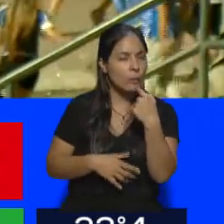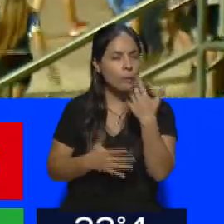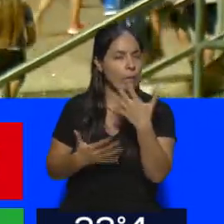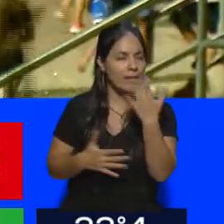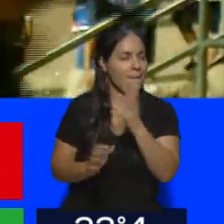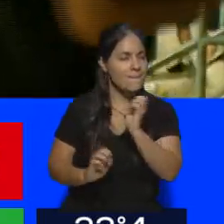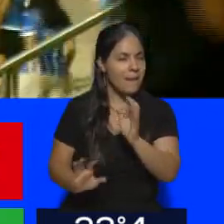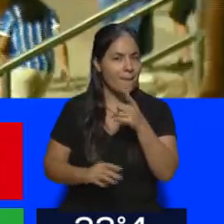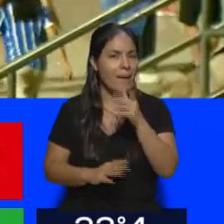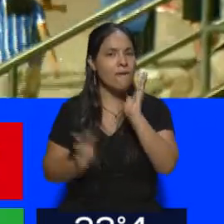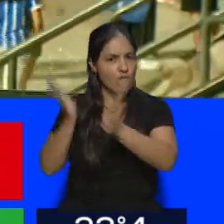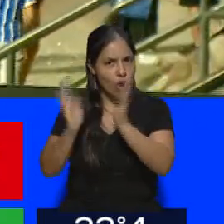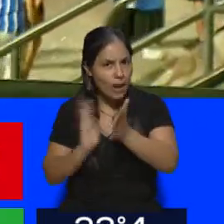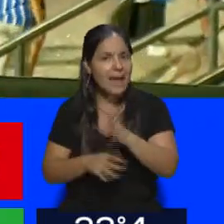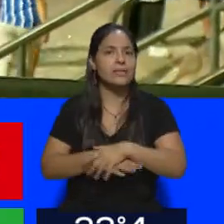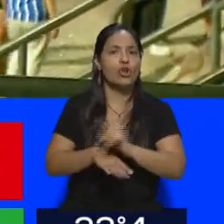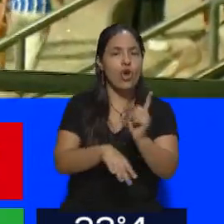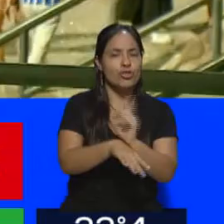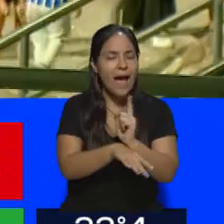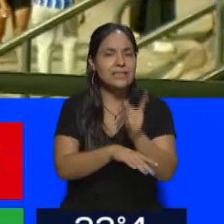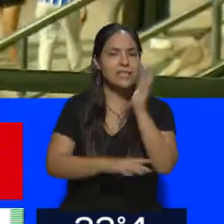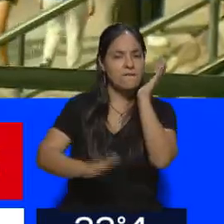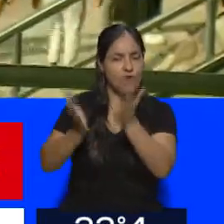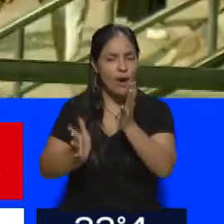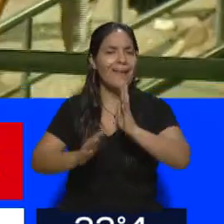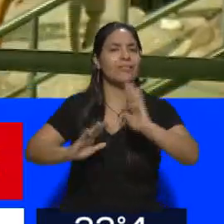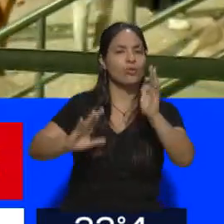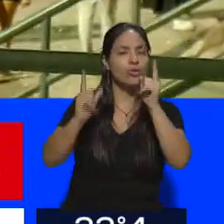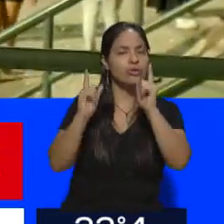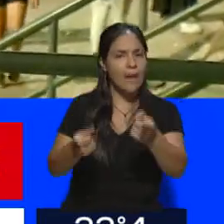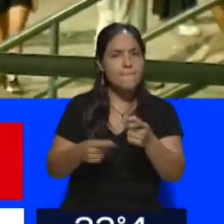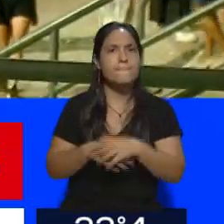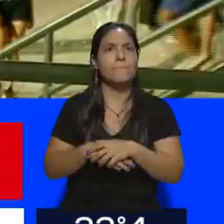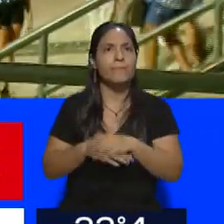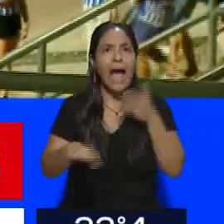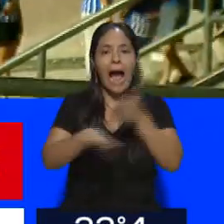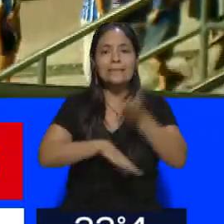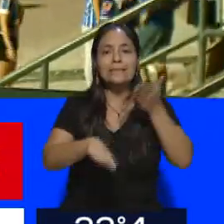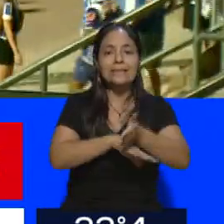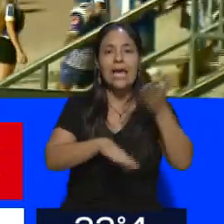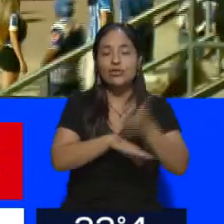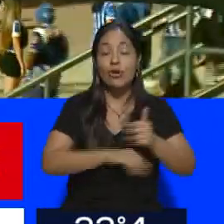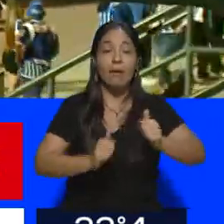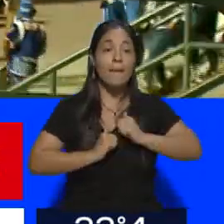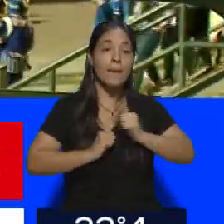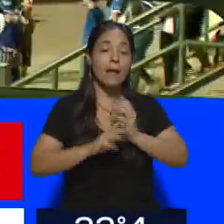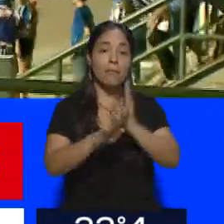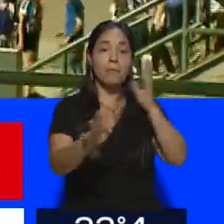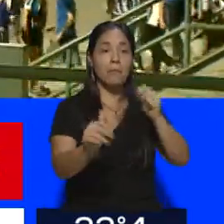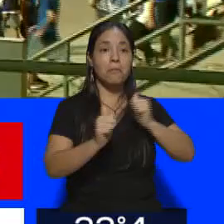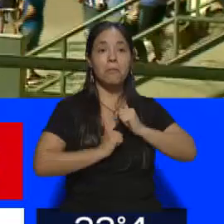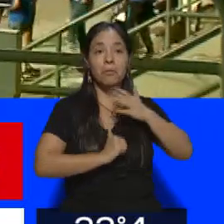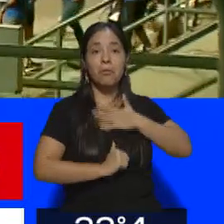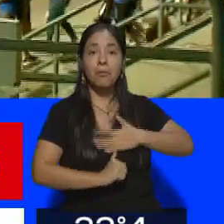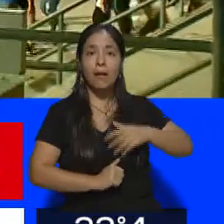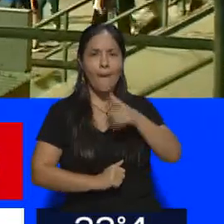todo, violentos con los taxistas, violentos en cada uno de los accesos donde había que esperar nada más para que le dieran la